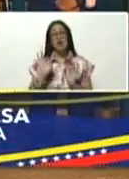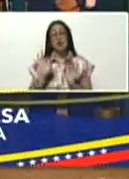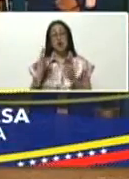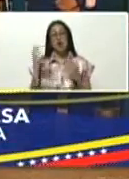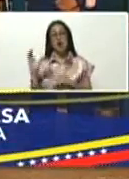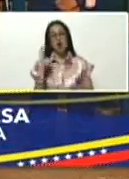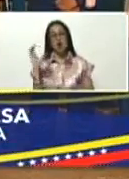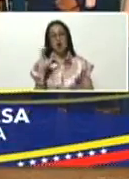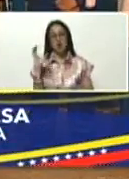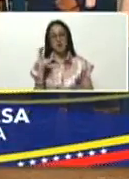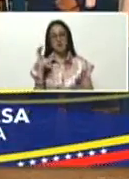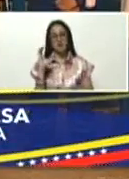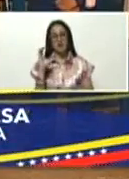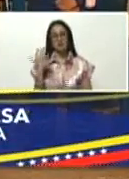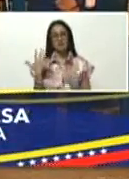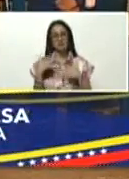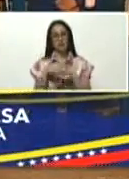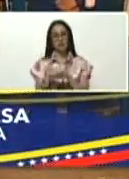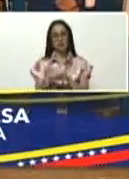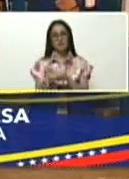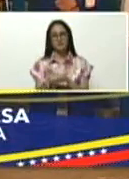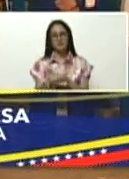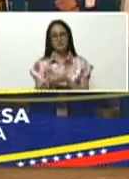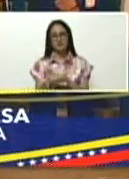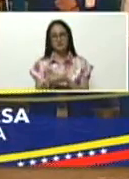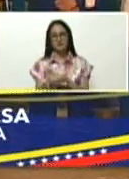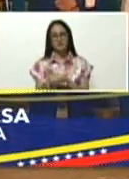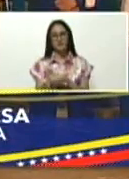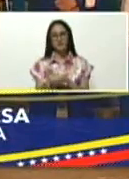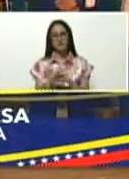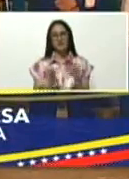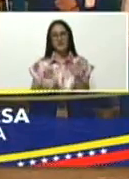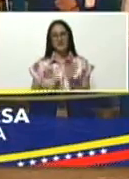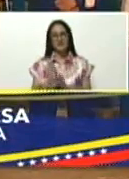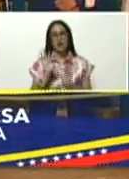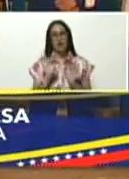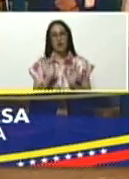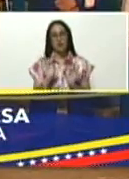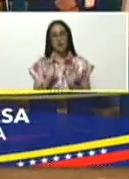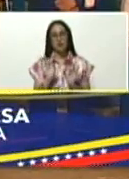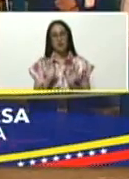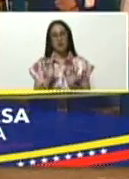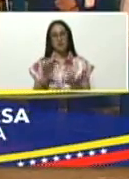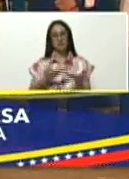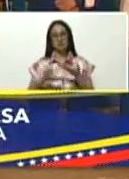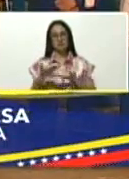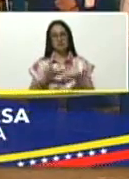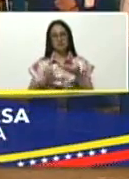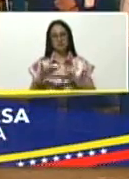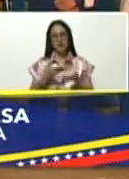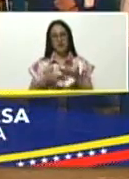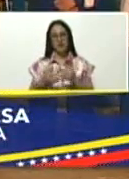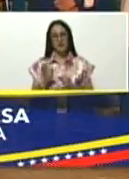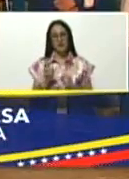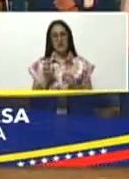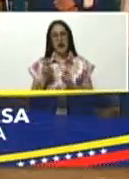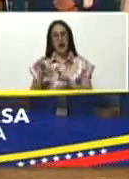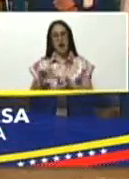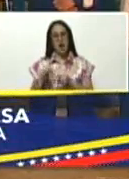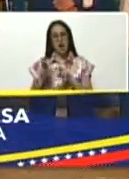además complementar ese desarrollo con el agro venezolano. Hay un plan que